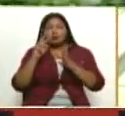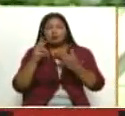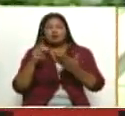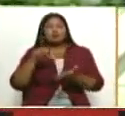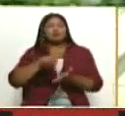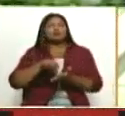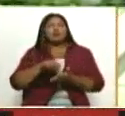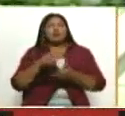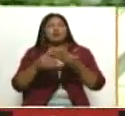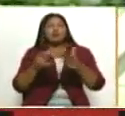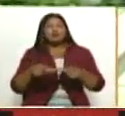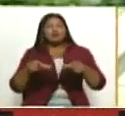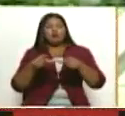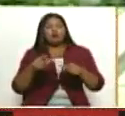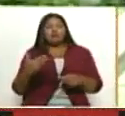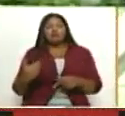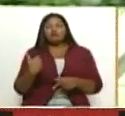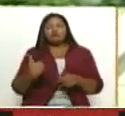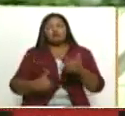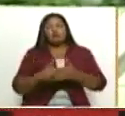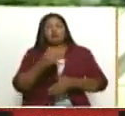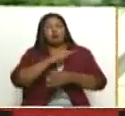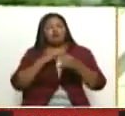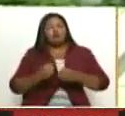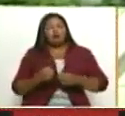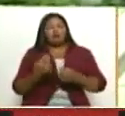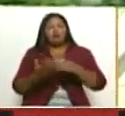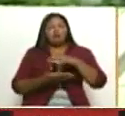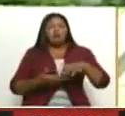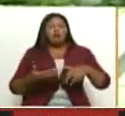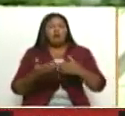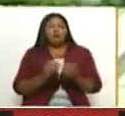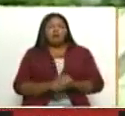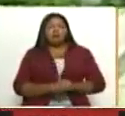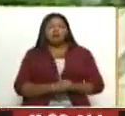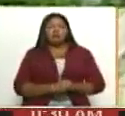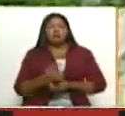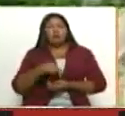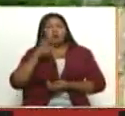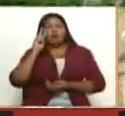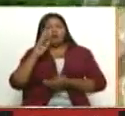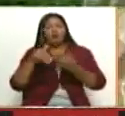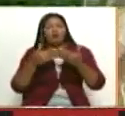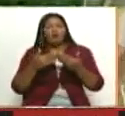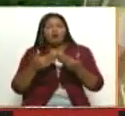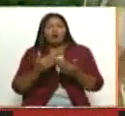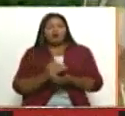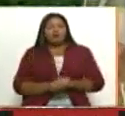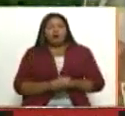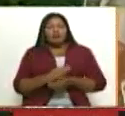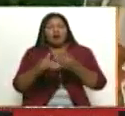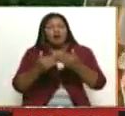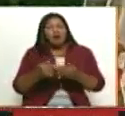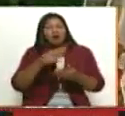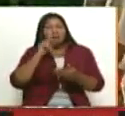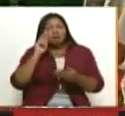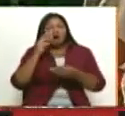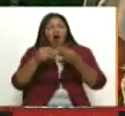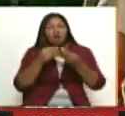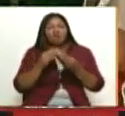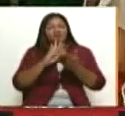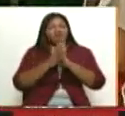y regiones que hoy están sufriendo más el conflicto. Ese es un punto que vamos a examinar acá. Cómo desde el cese